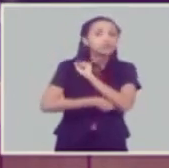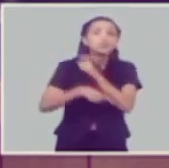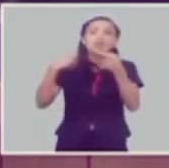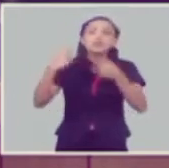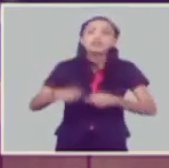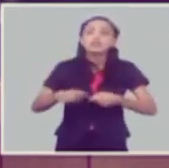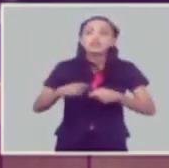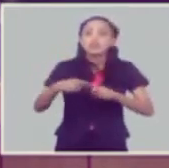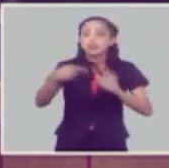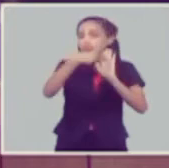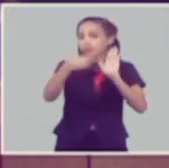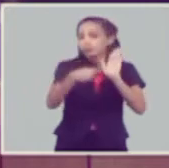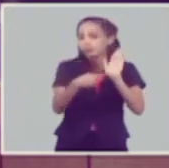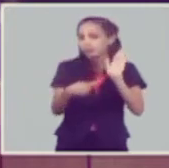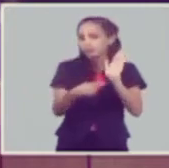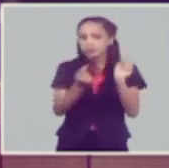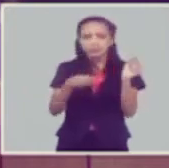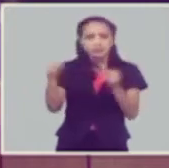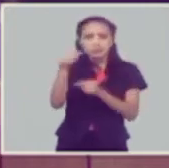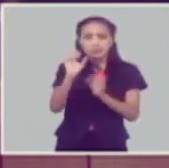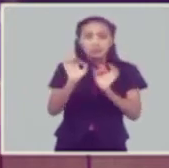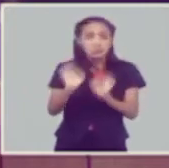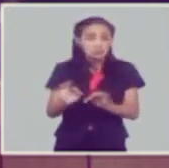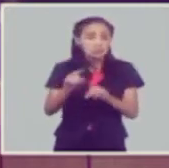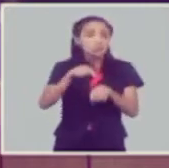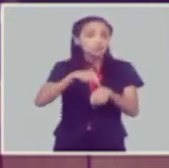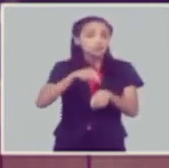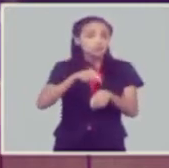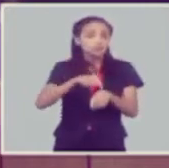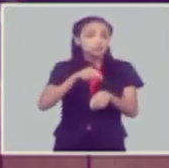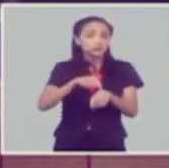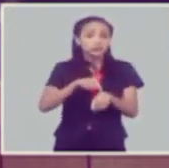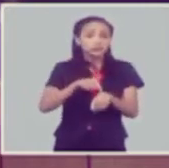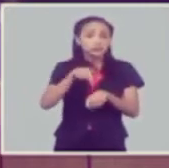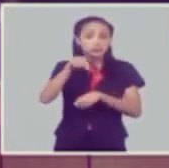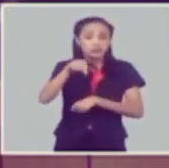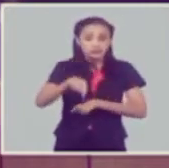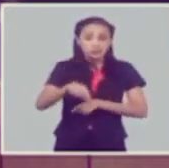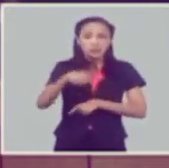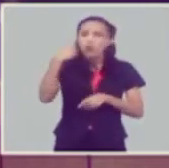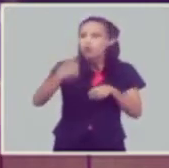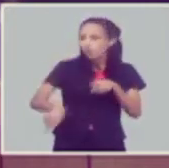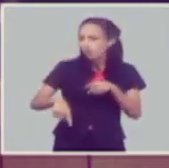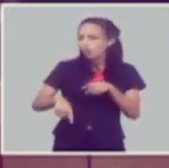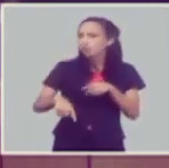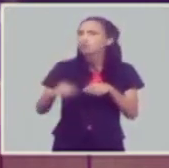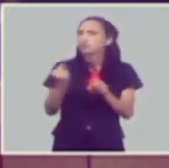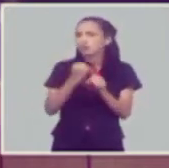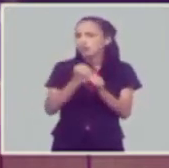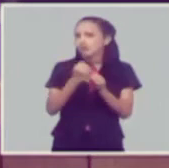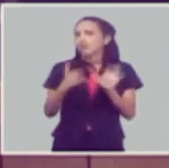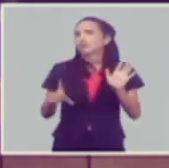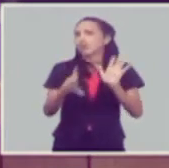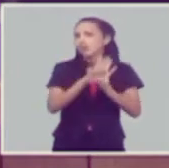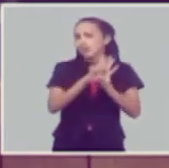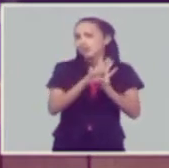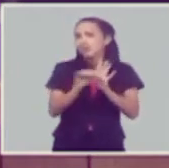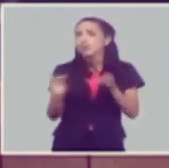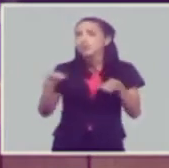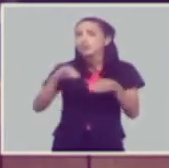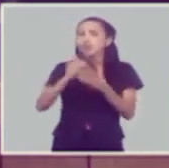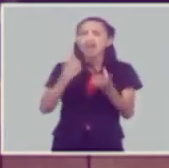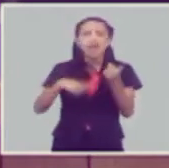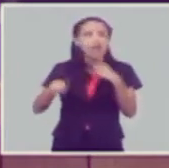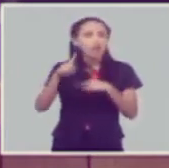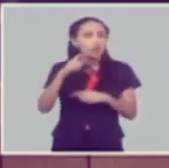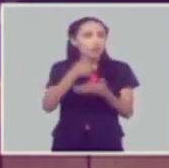fundamentales. Del mismo modo, nos hemos visto obligados a transferir en el tiempo otras disposiciones normativas, incluidas algunas de